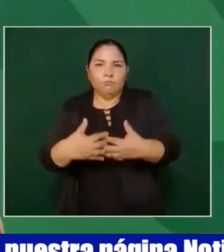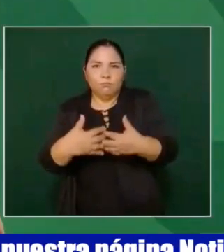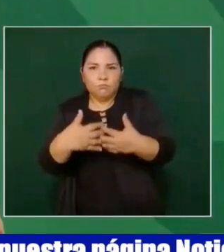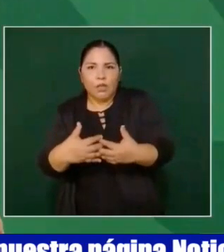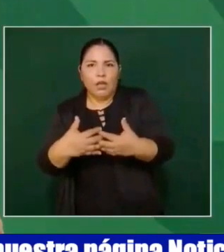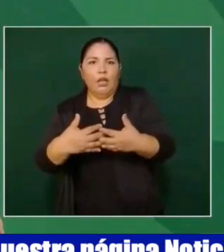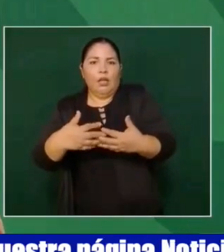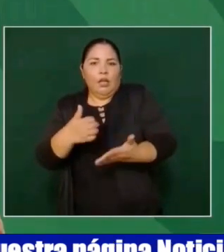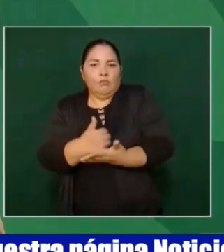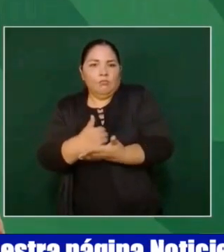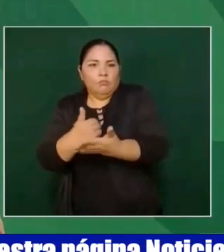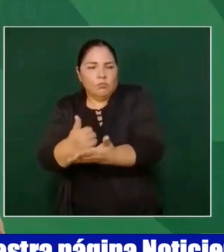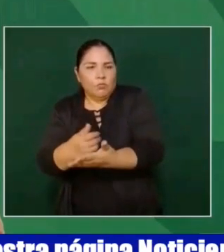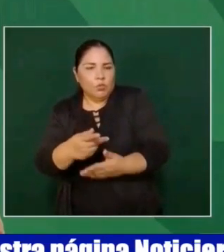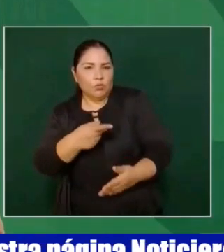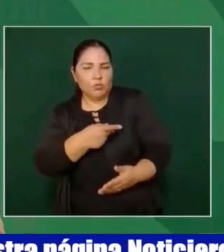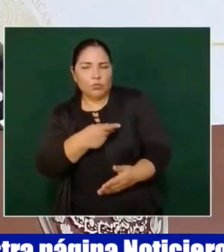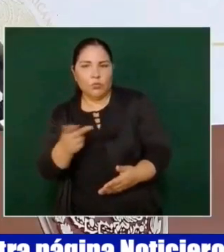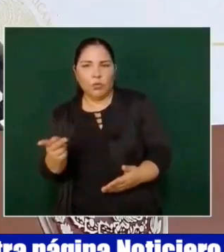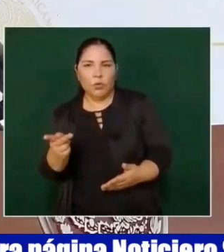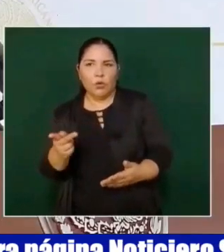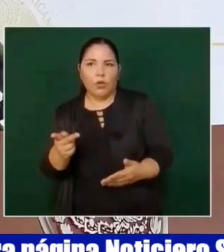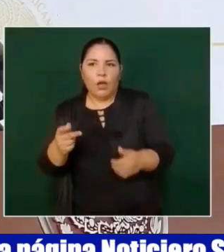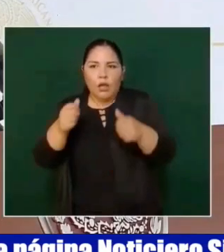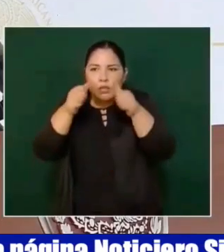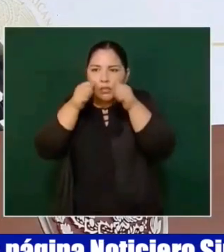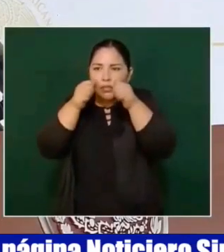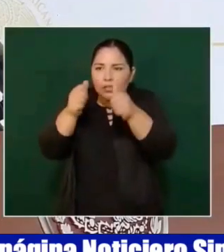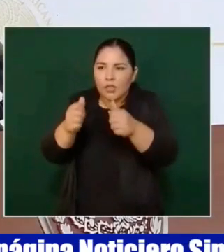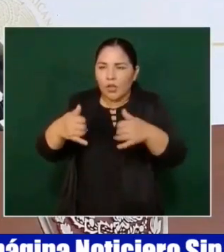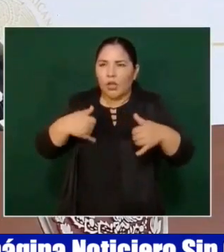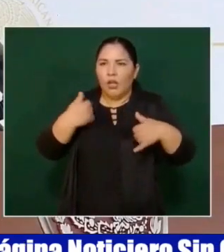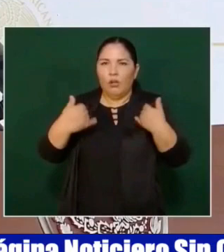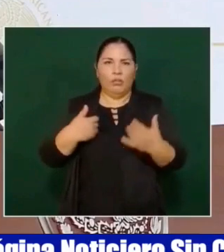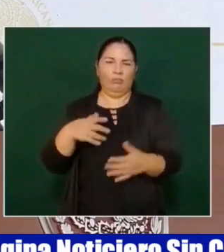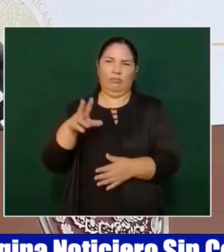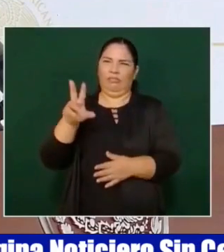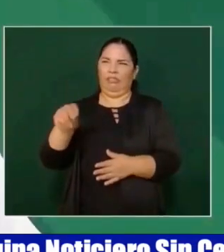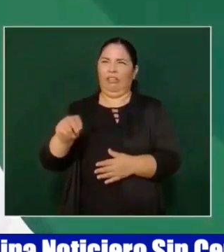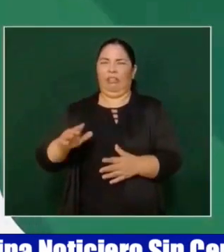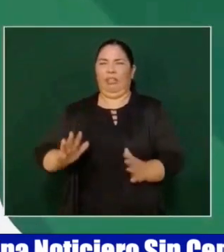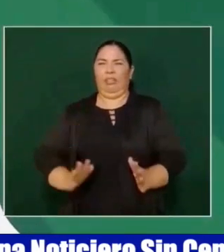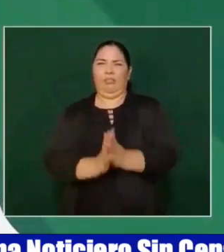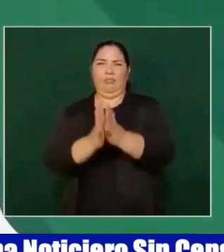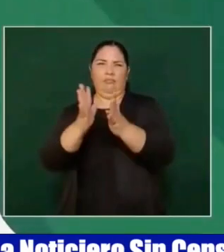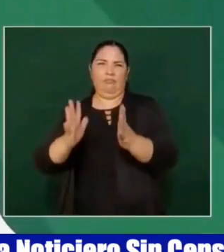combatiendo la pobreza, atendiendo a los jóvenes. No, guerra.